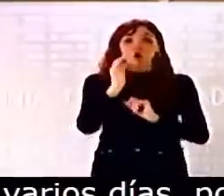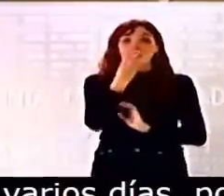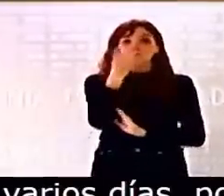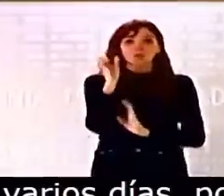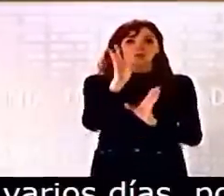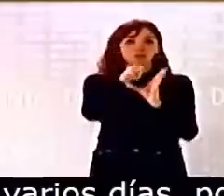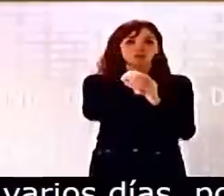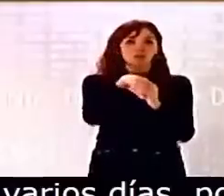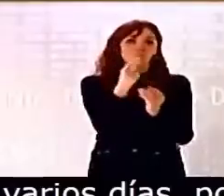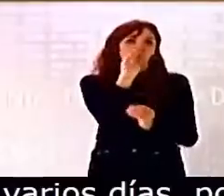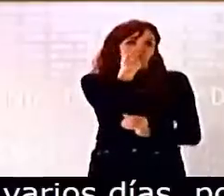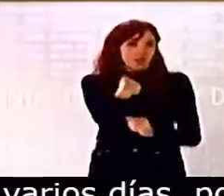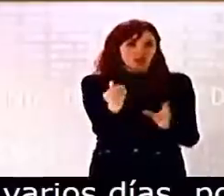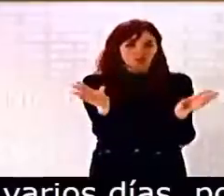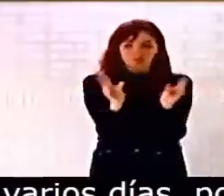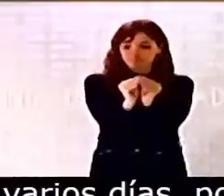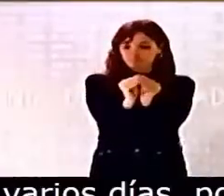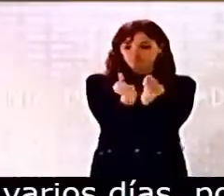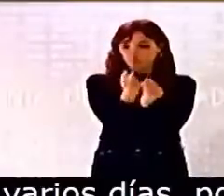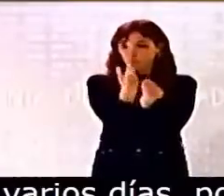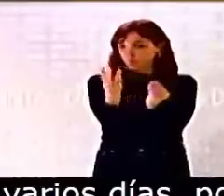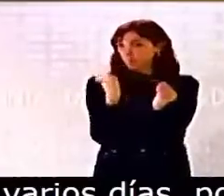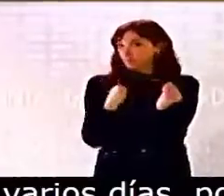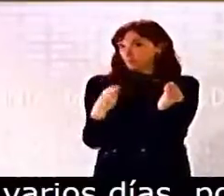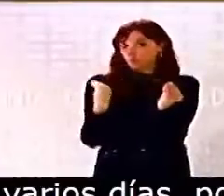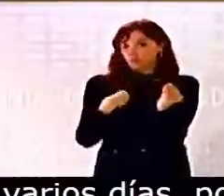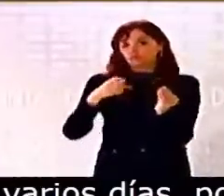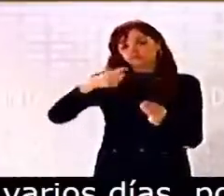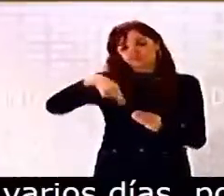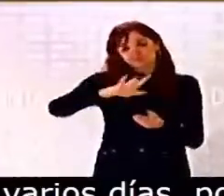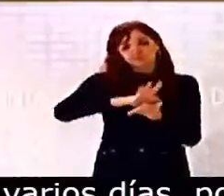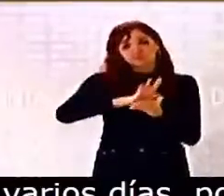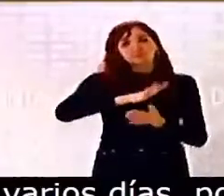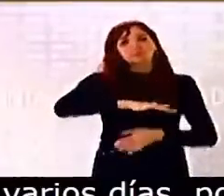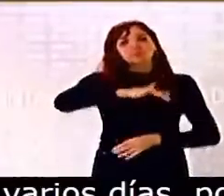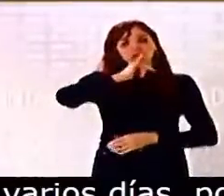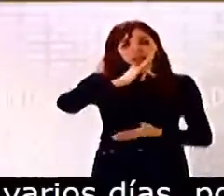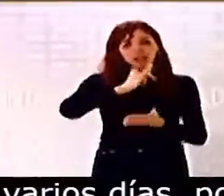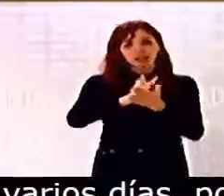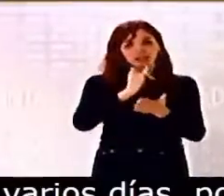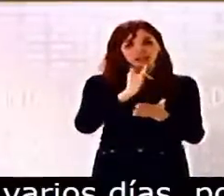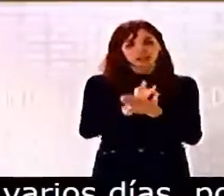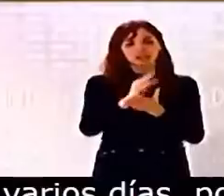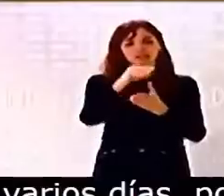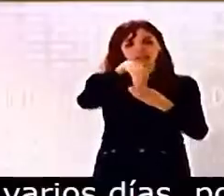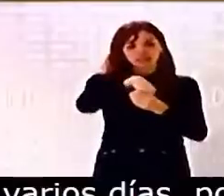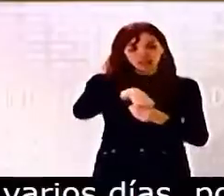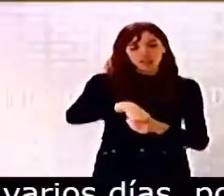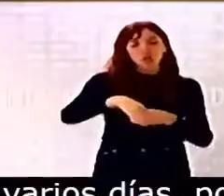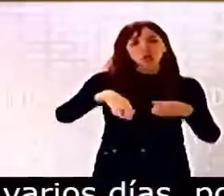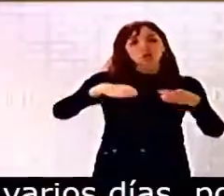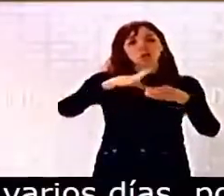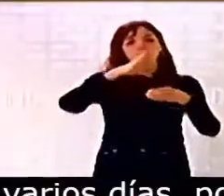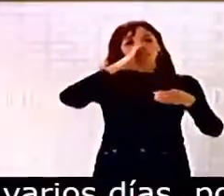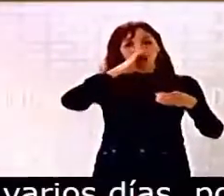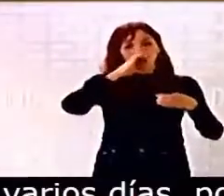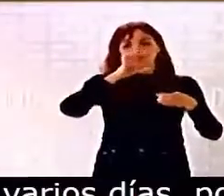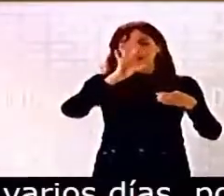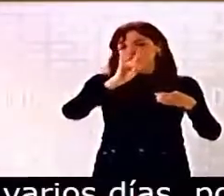en un día. Entonces, que van a tener suficientes test la población de Miajada, sin duda ninguna.